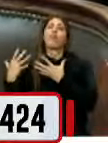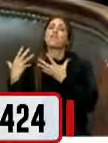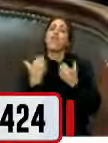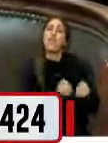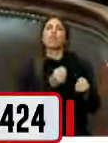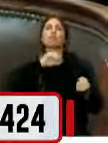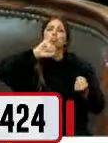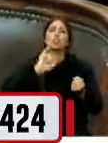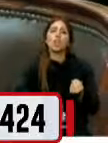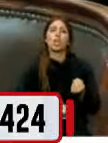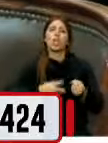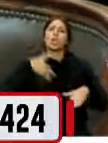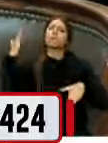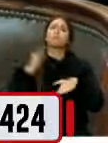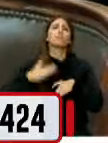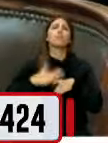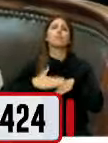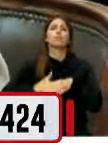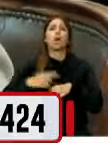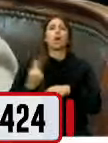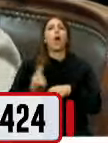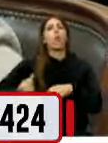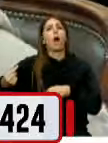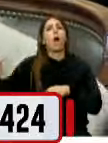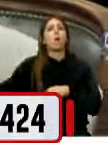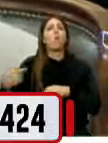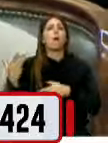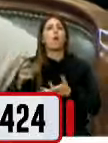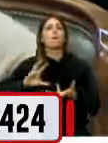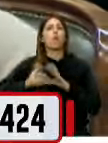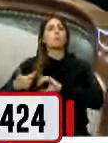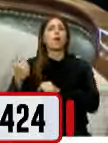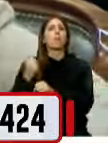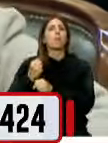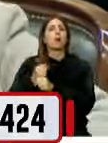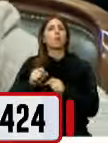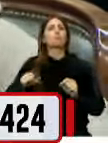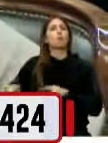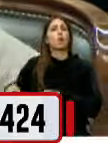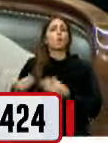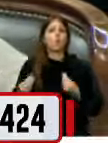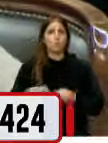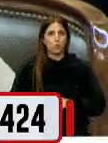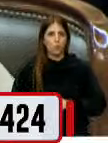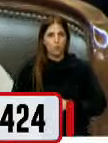una acción más que tiene que quiere tomar este gobierno contra todos los derechos adquiridos que tenemos, como